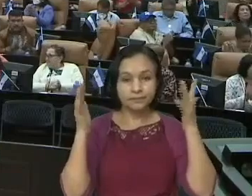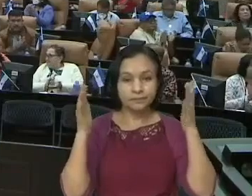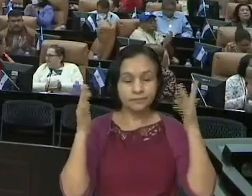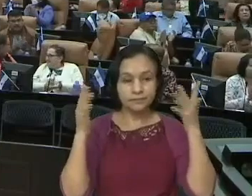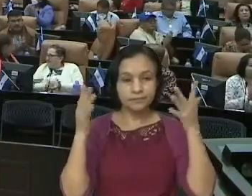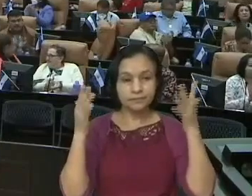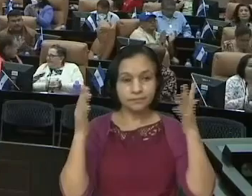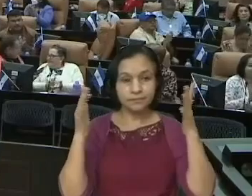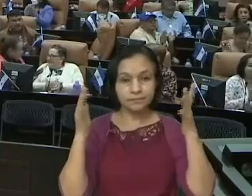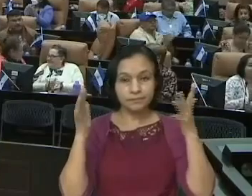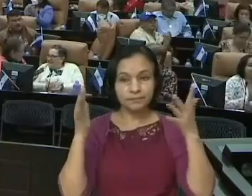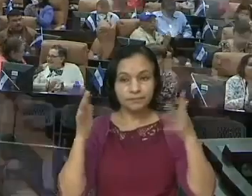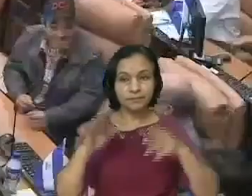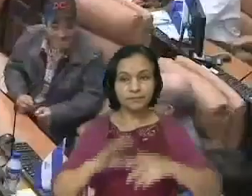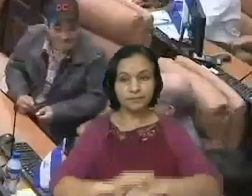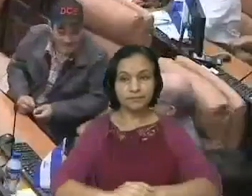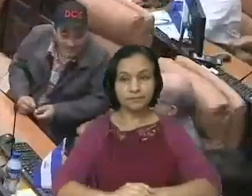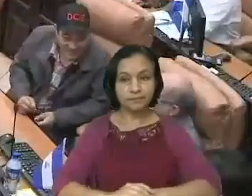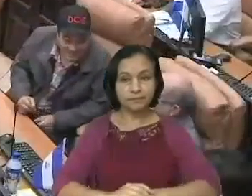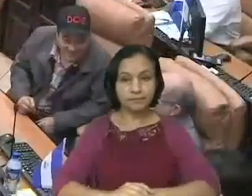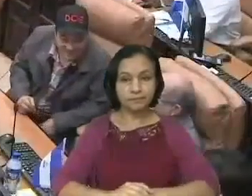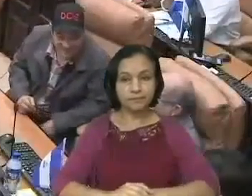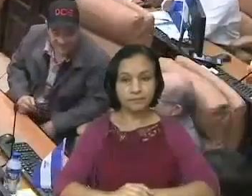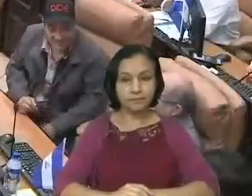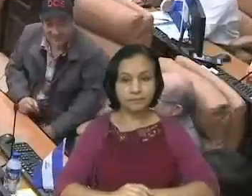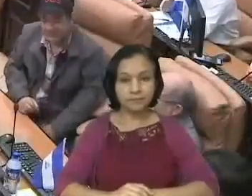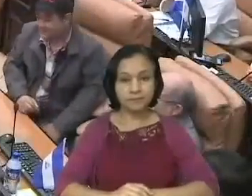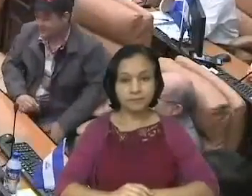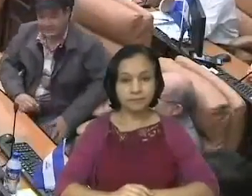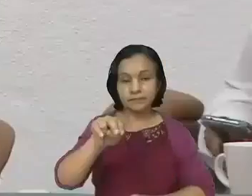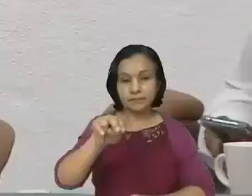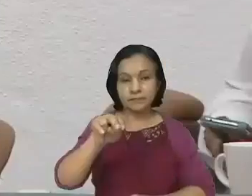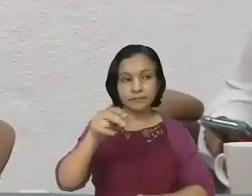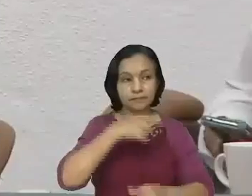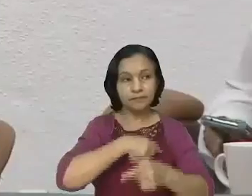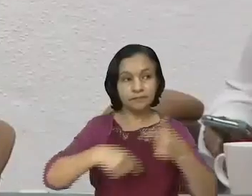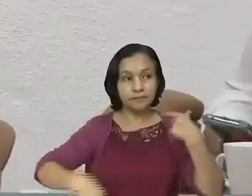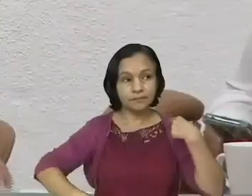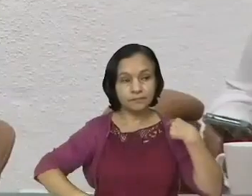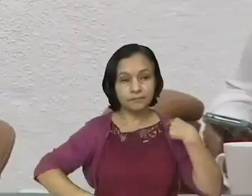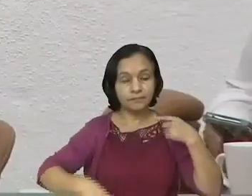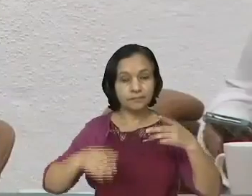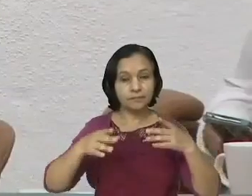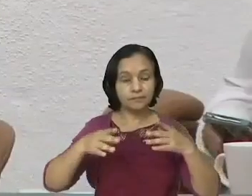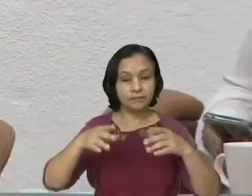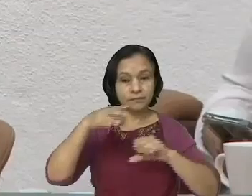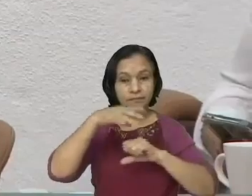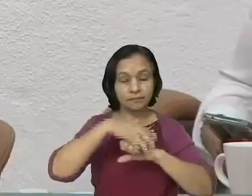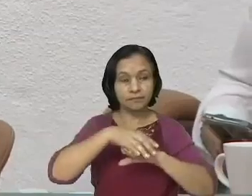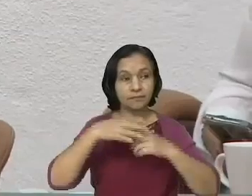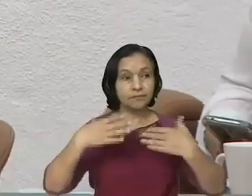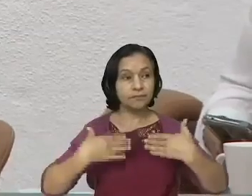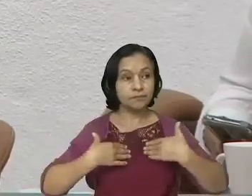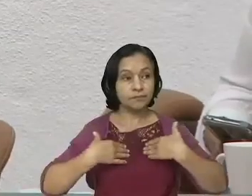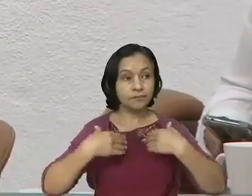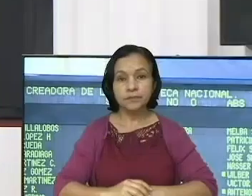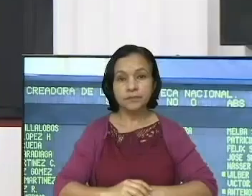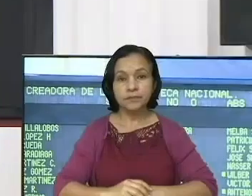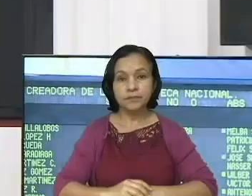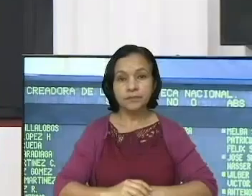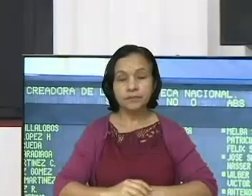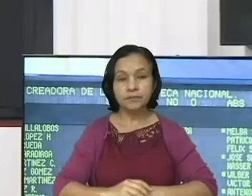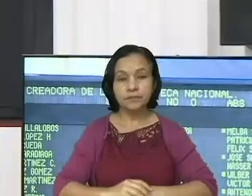la asamblea nacional fiel a la Dictadura reformó la ley creadora de la cinemática nacional y le atribuyó